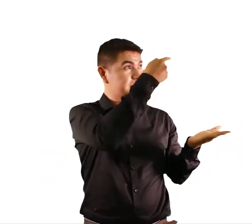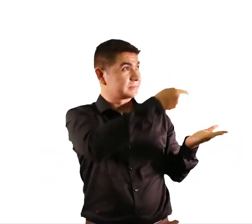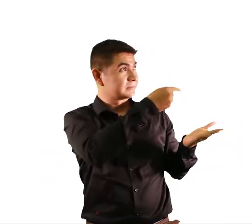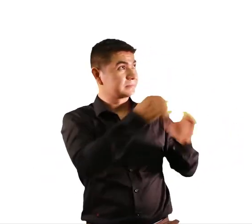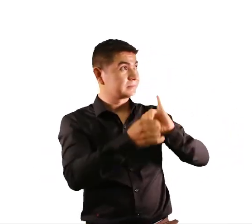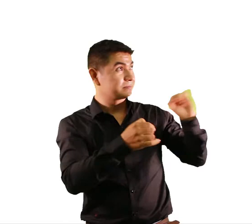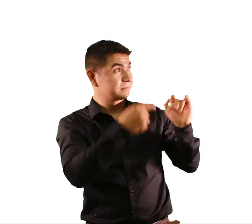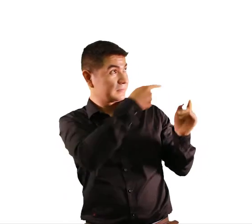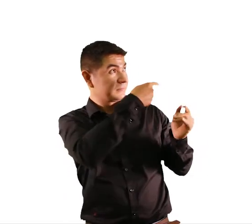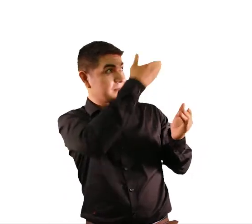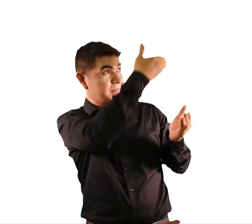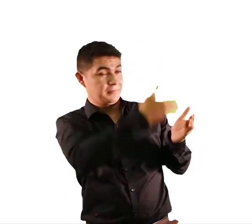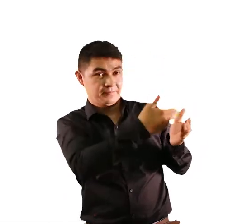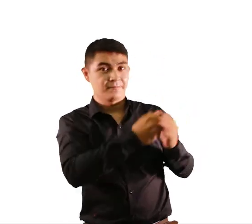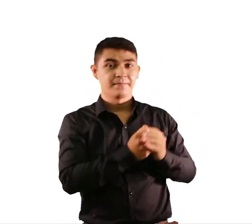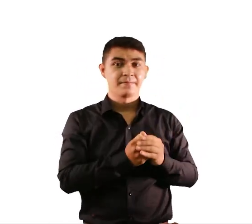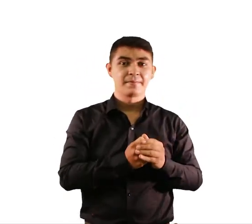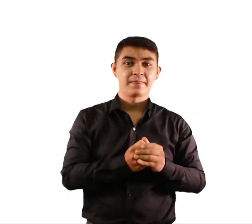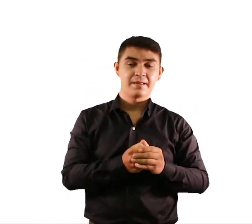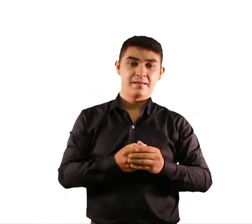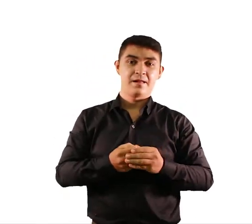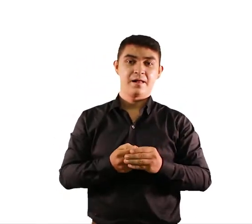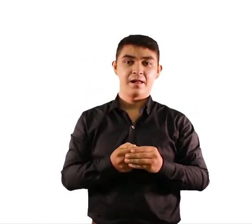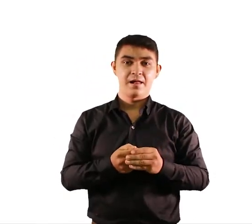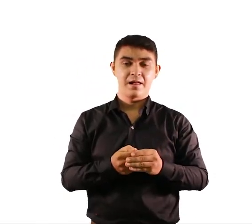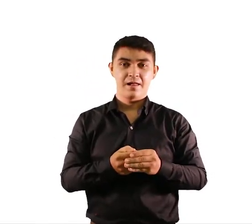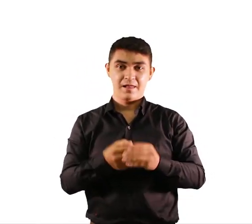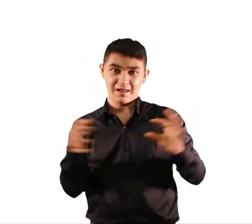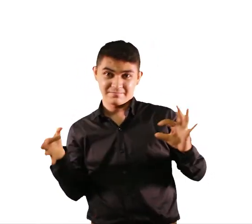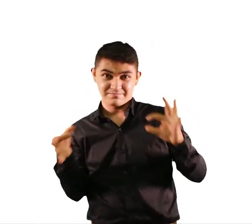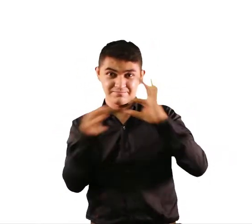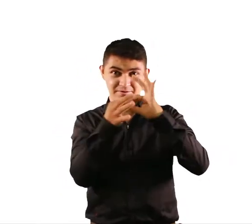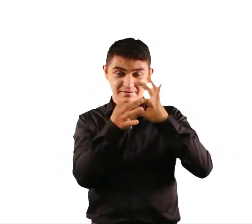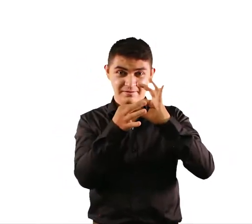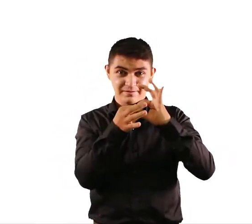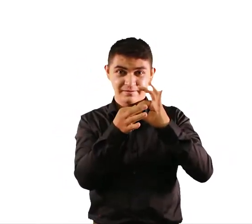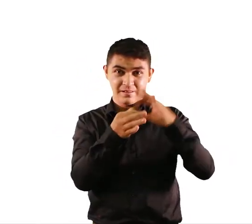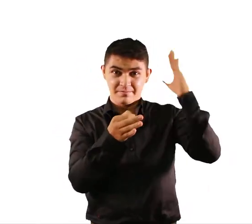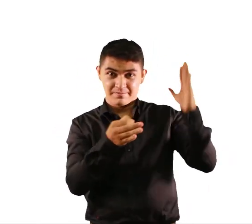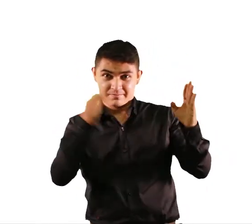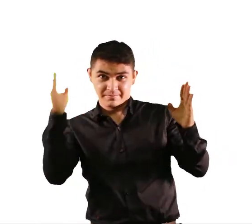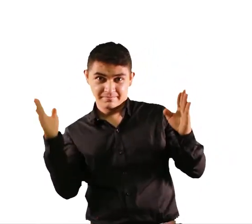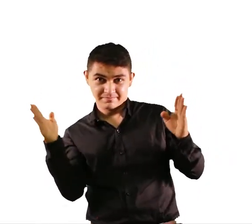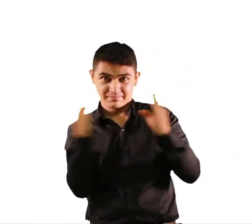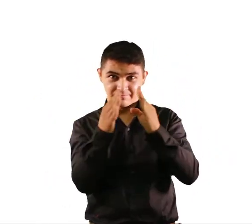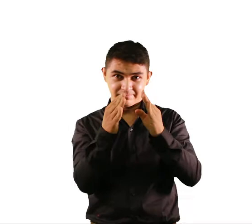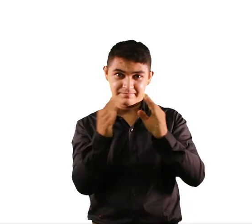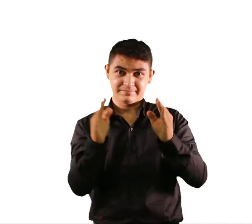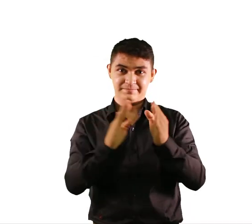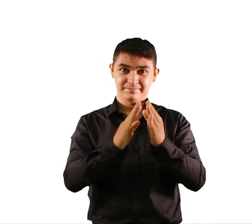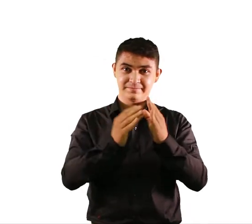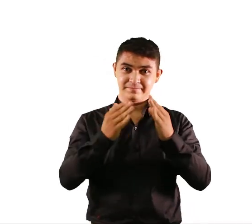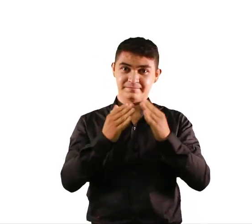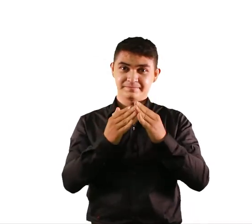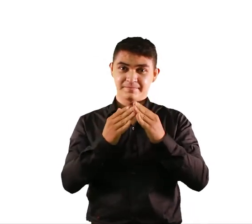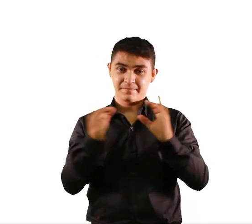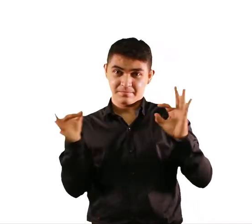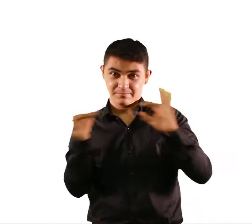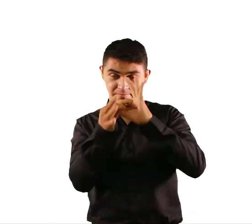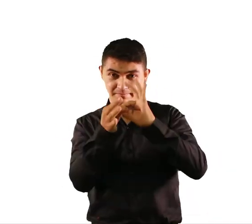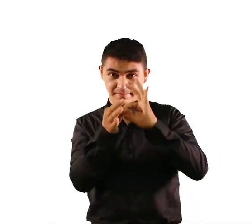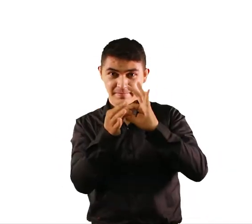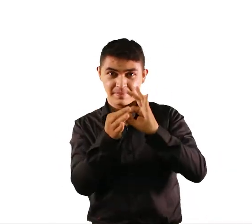Al unir los vértices con el centro del polígono, se obtienen